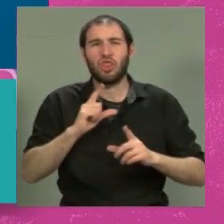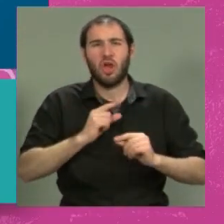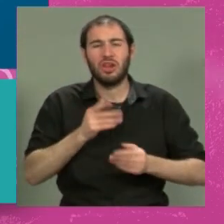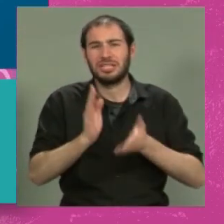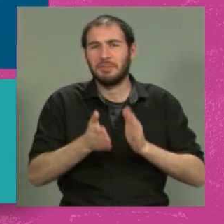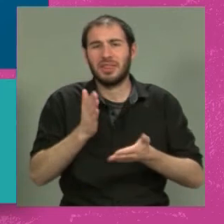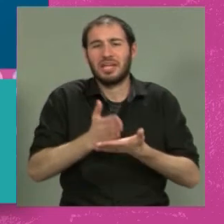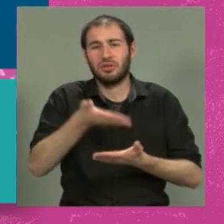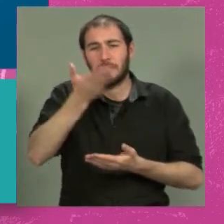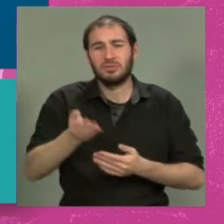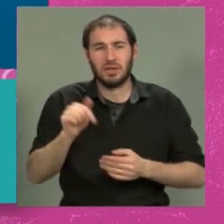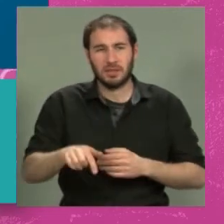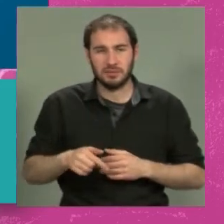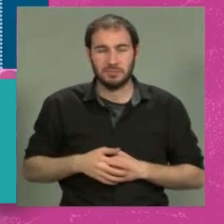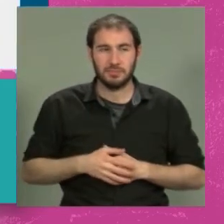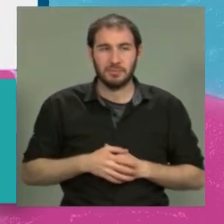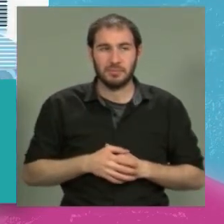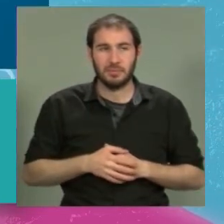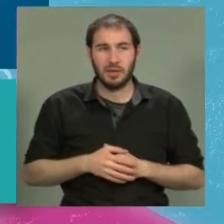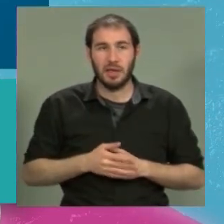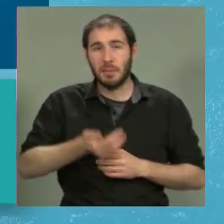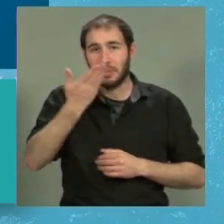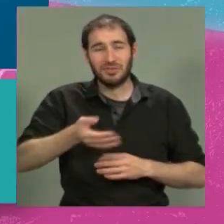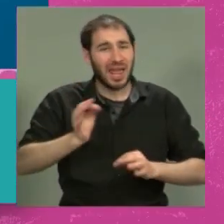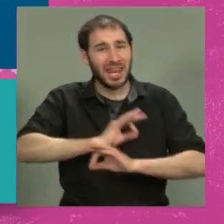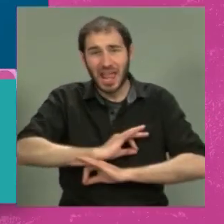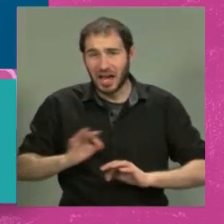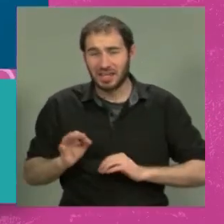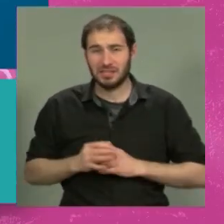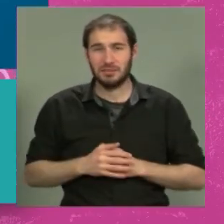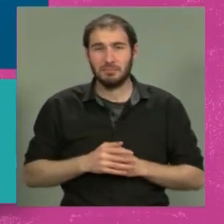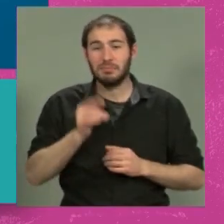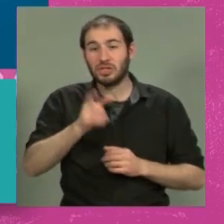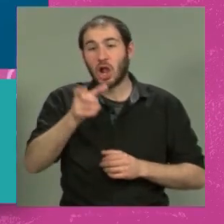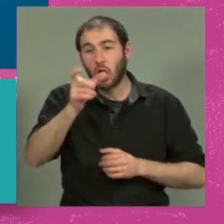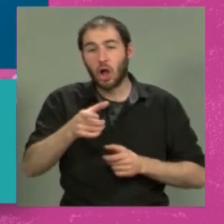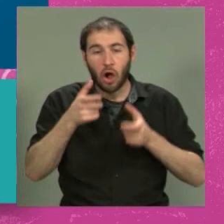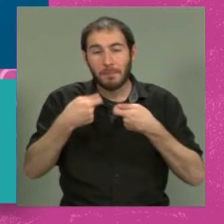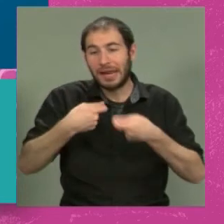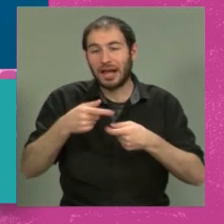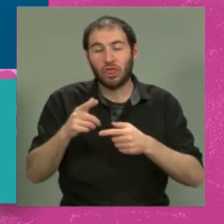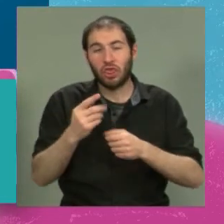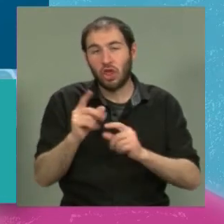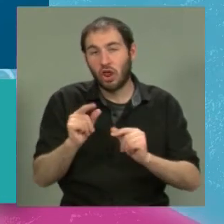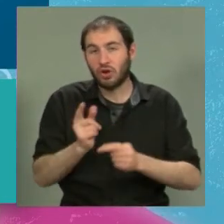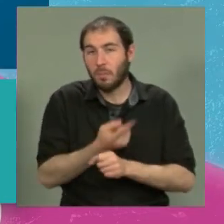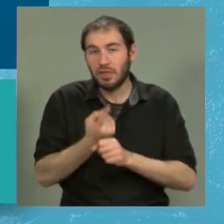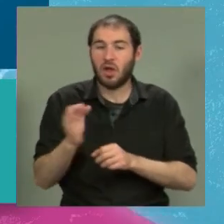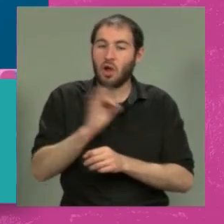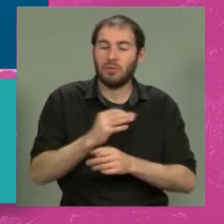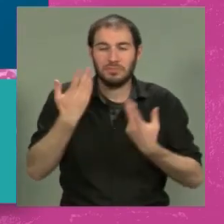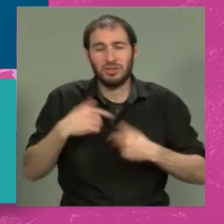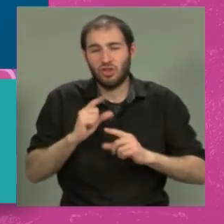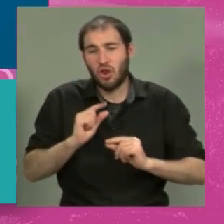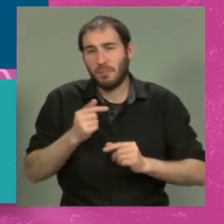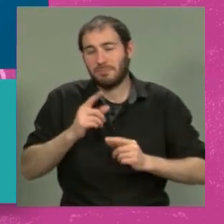dolor como un derecho humano de los emergentes. O sea, ningún paciente, alguien que no controla el dolor o un Estado que no ayuda a que ese dolor